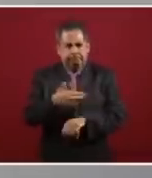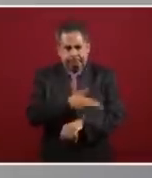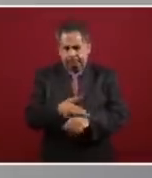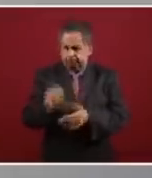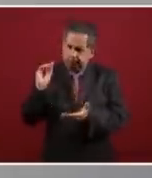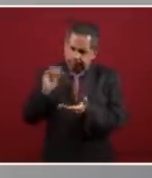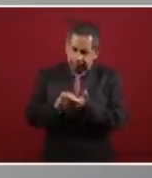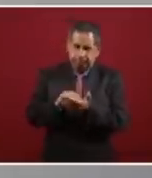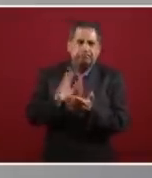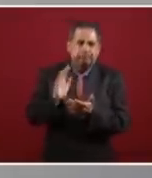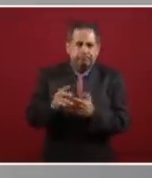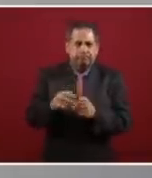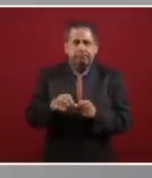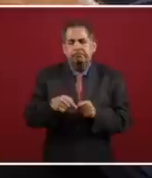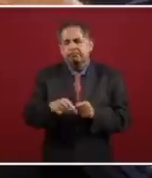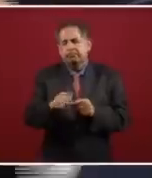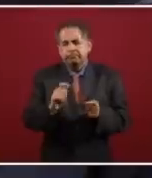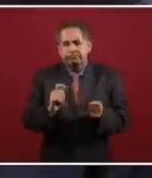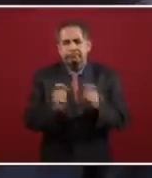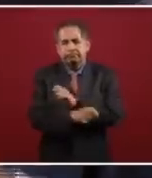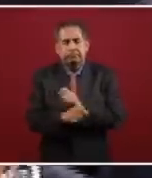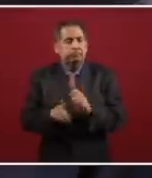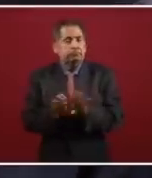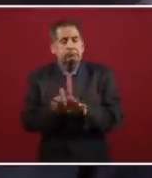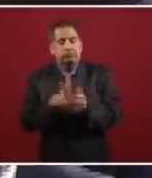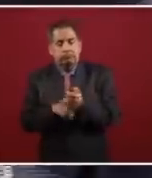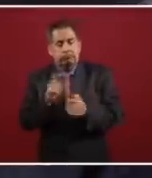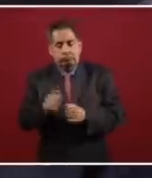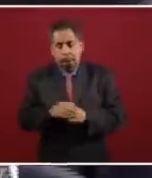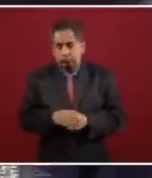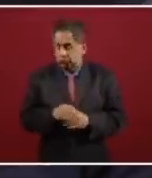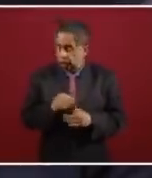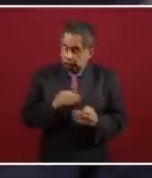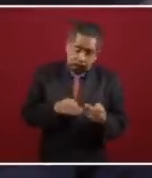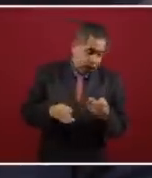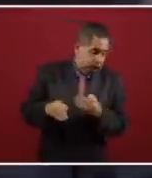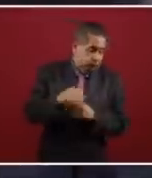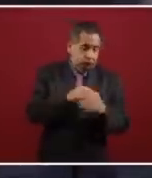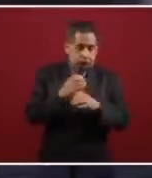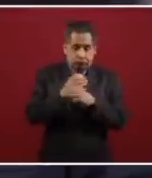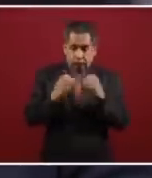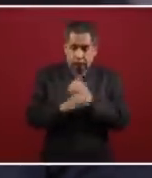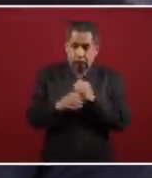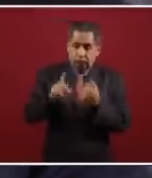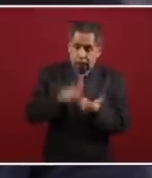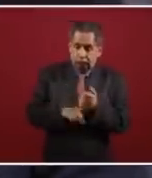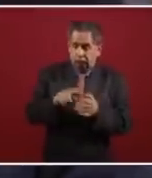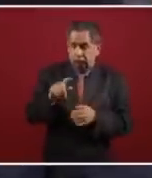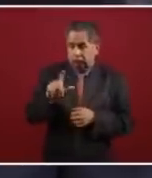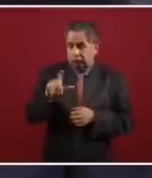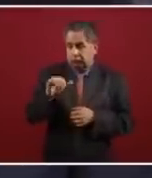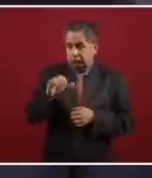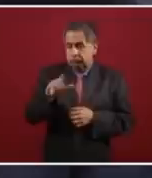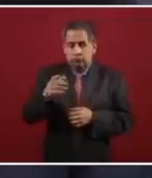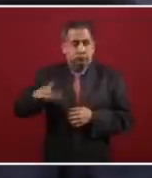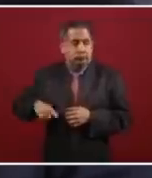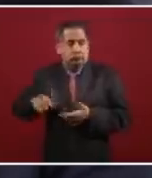estableció un cambio en el sentido de que todos los productos subsidiados,